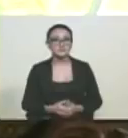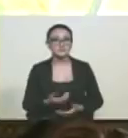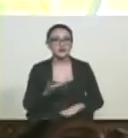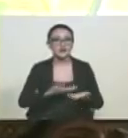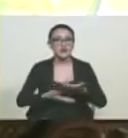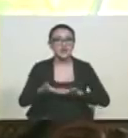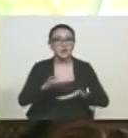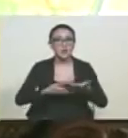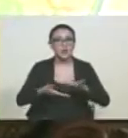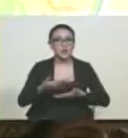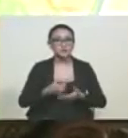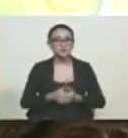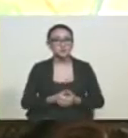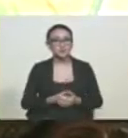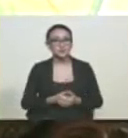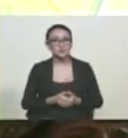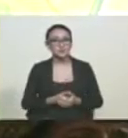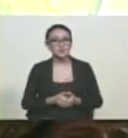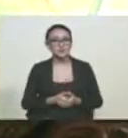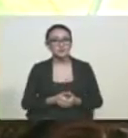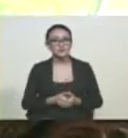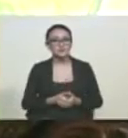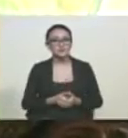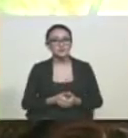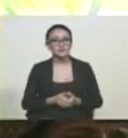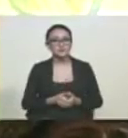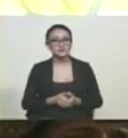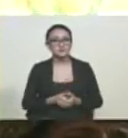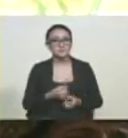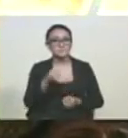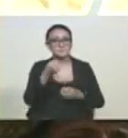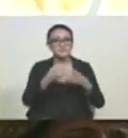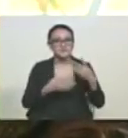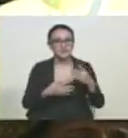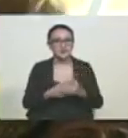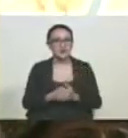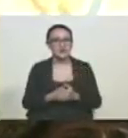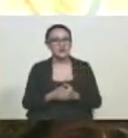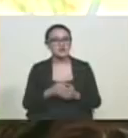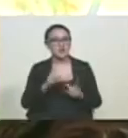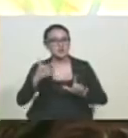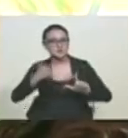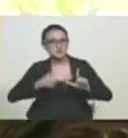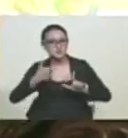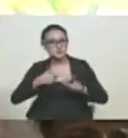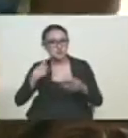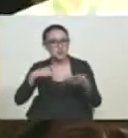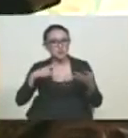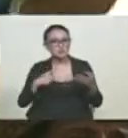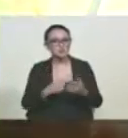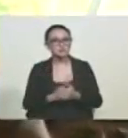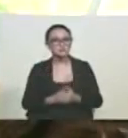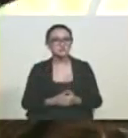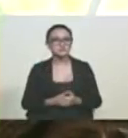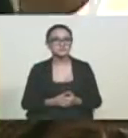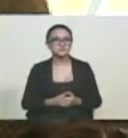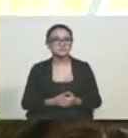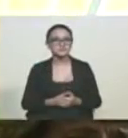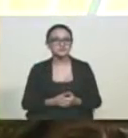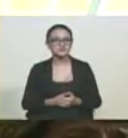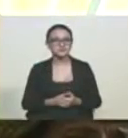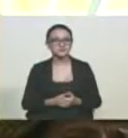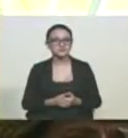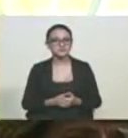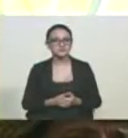Negocios que se plantean sobre los materiales no metales, granzón,